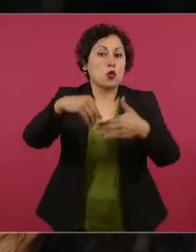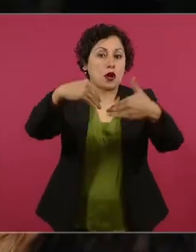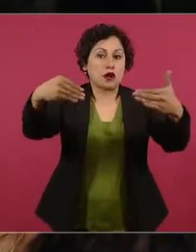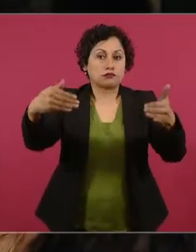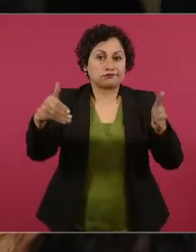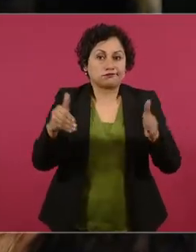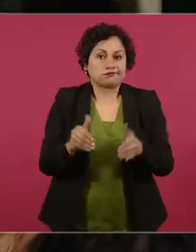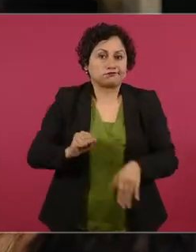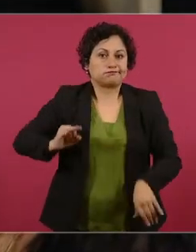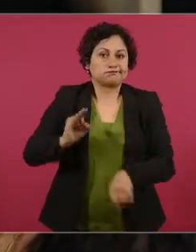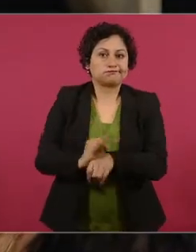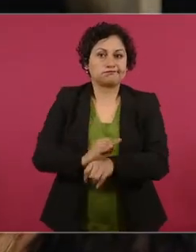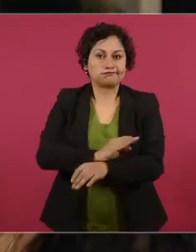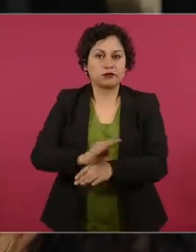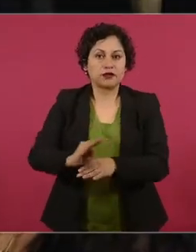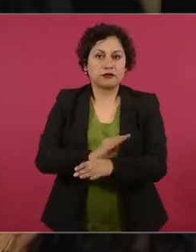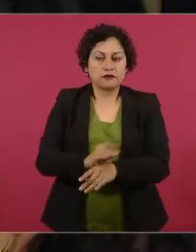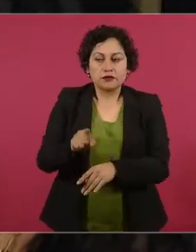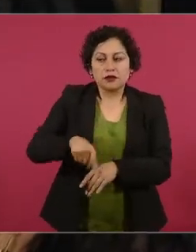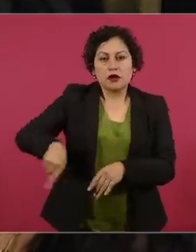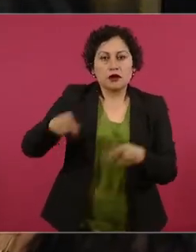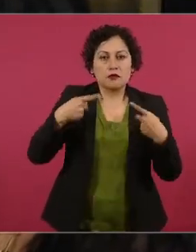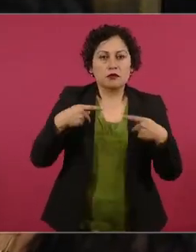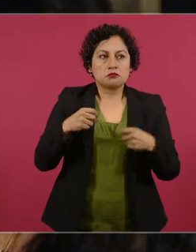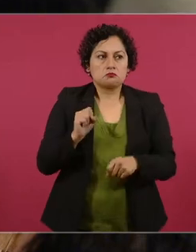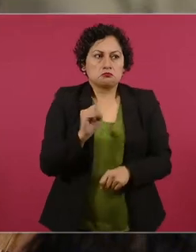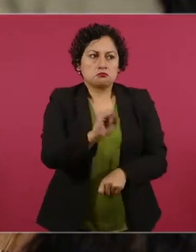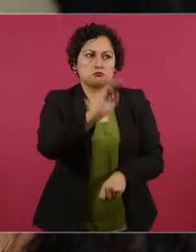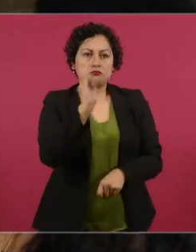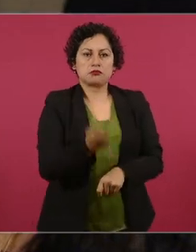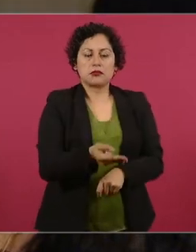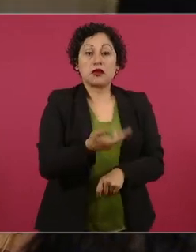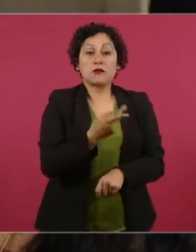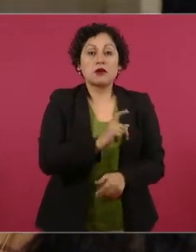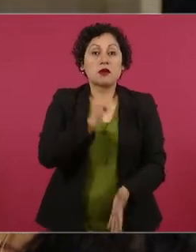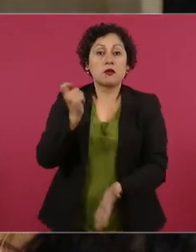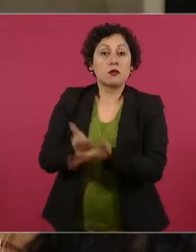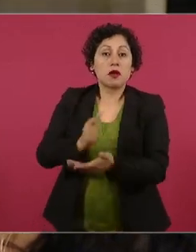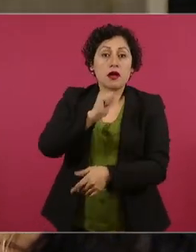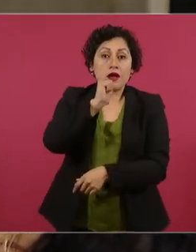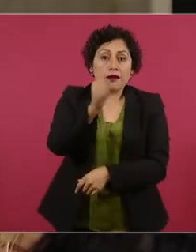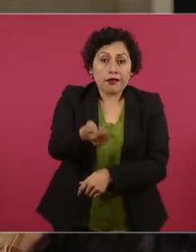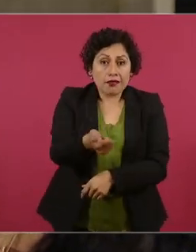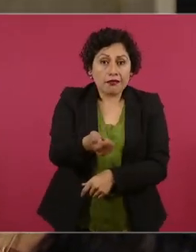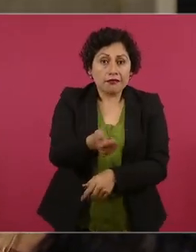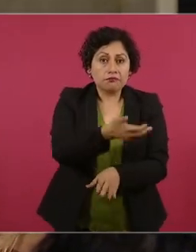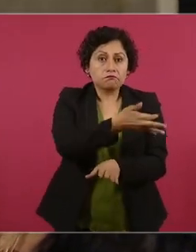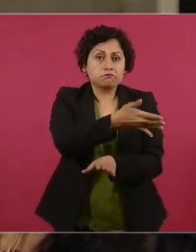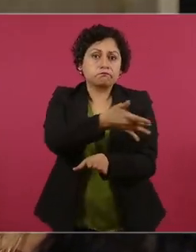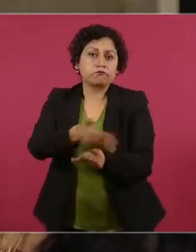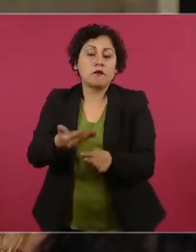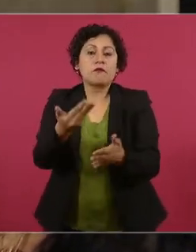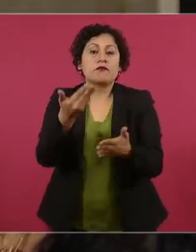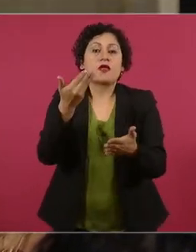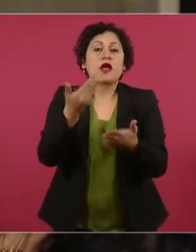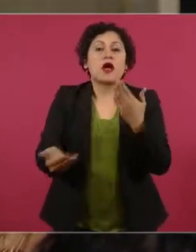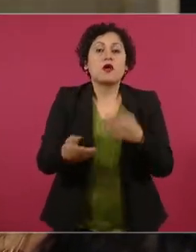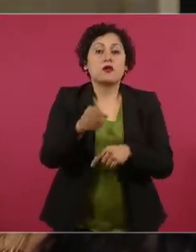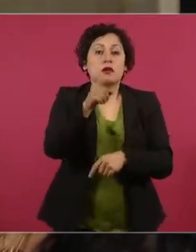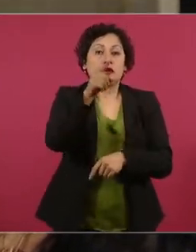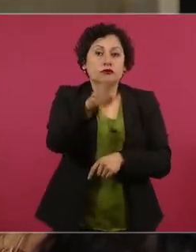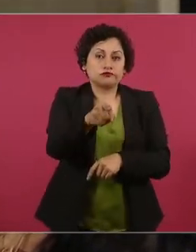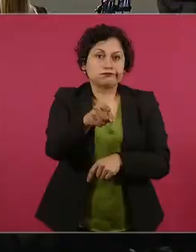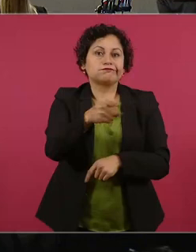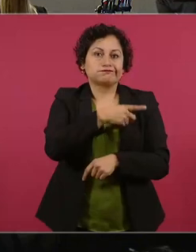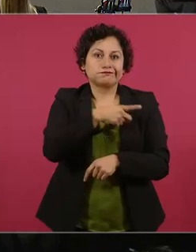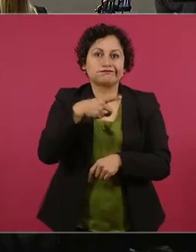natural, pero nunca se les pagó. Y hoy en día pues recayó en su administración ese compromiso de pago hacia